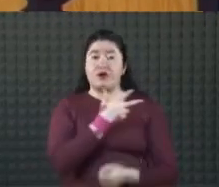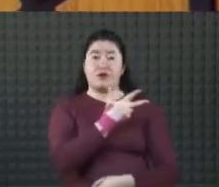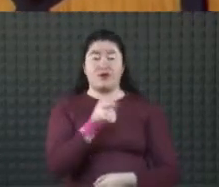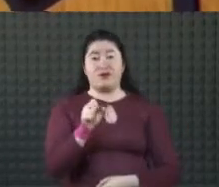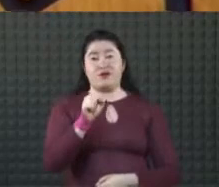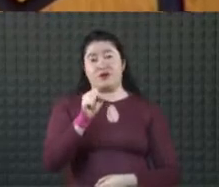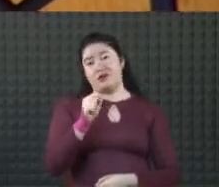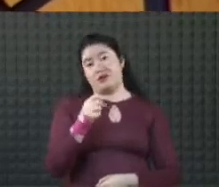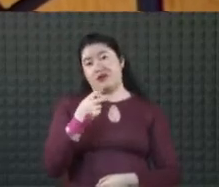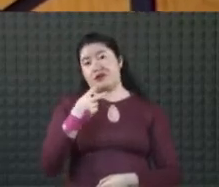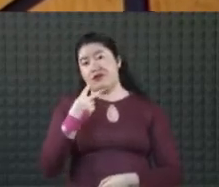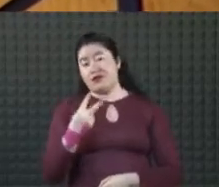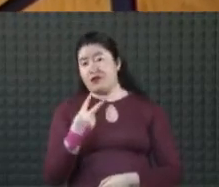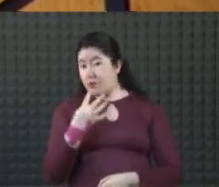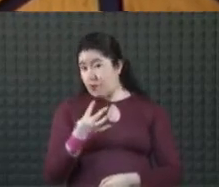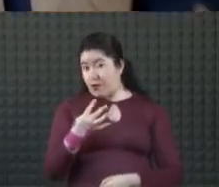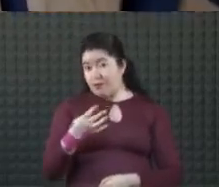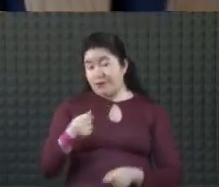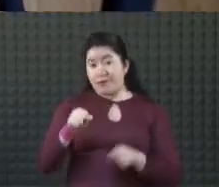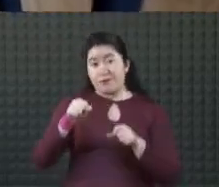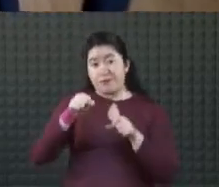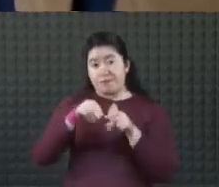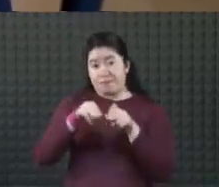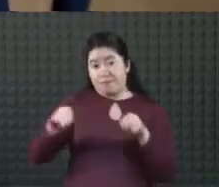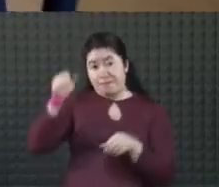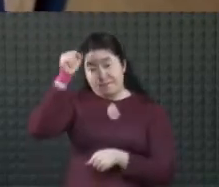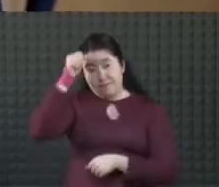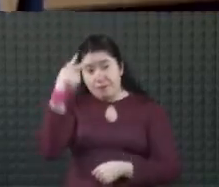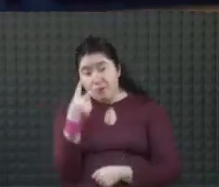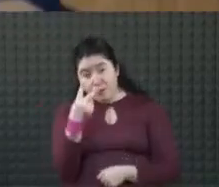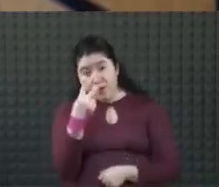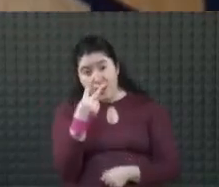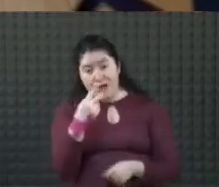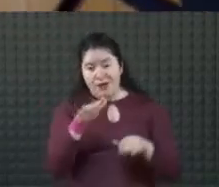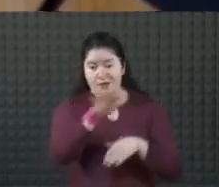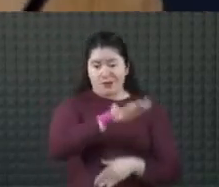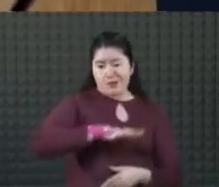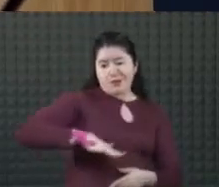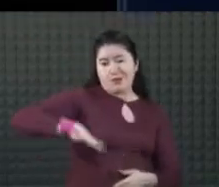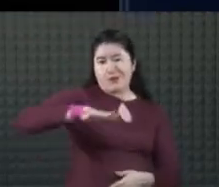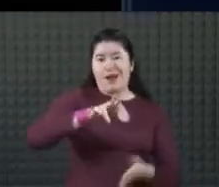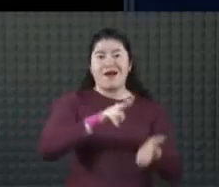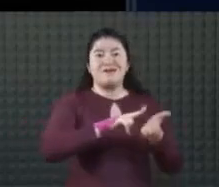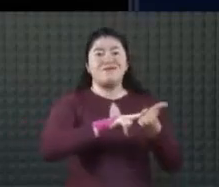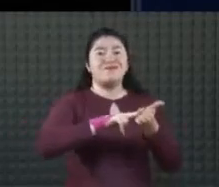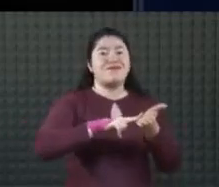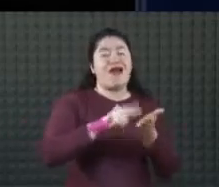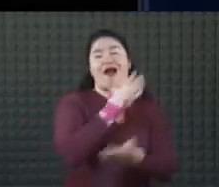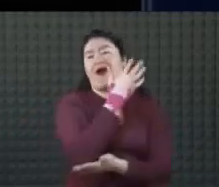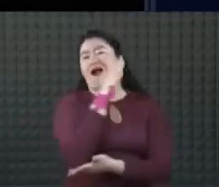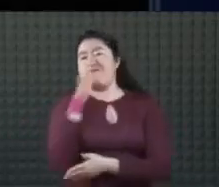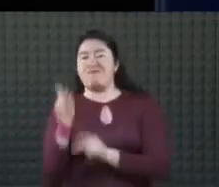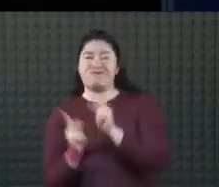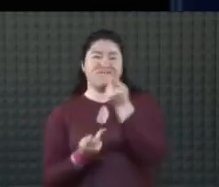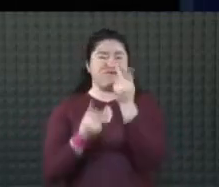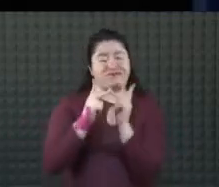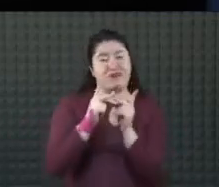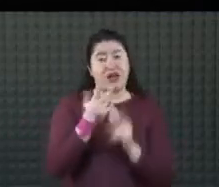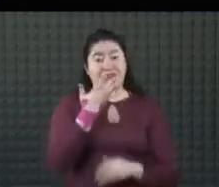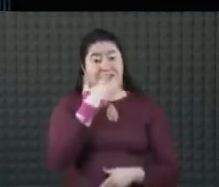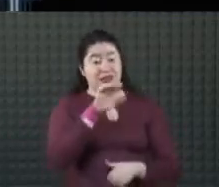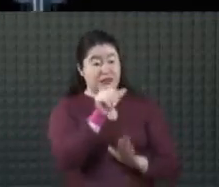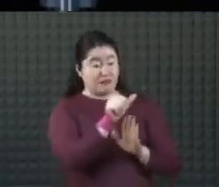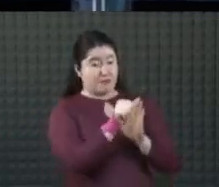muchos jóvenes de 15 a 18 años que no alcanzaban un espacio para realizar sus estudios.